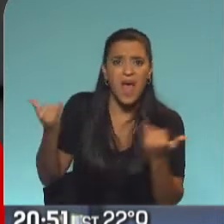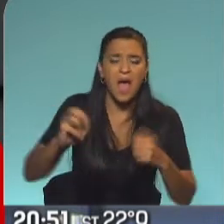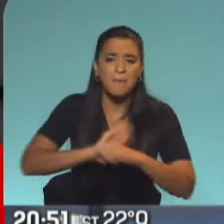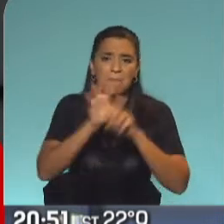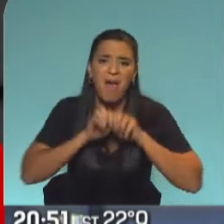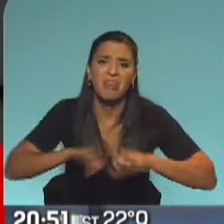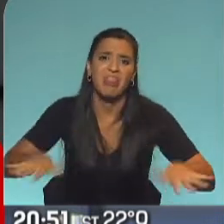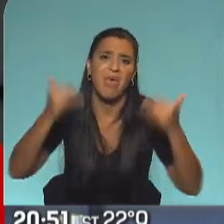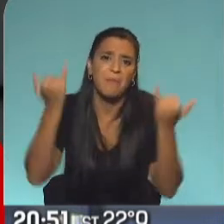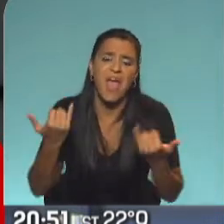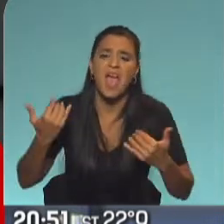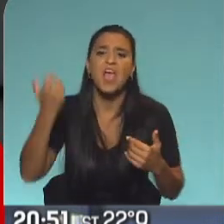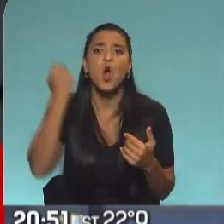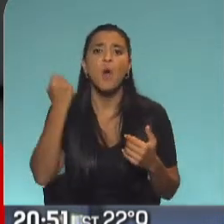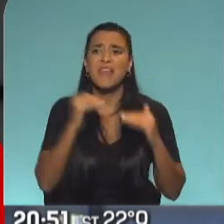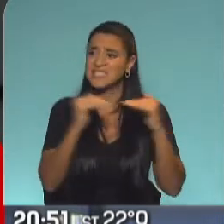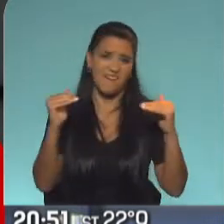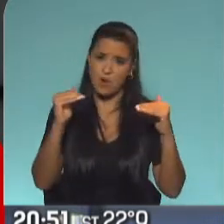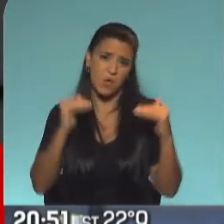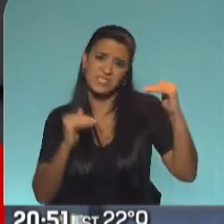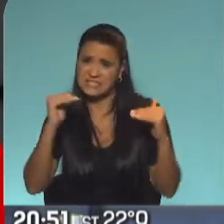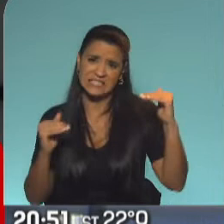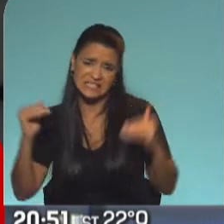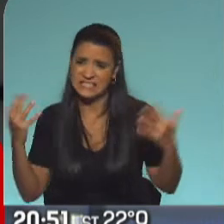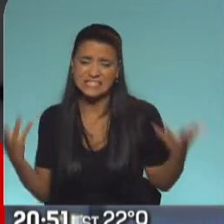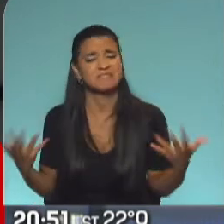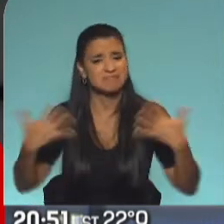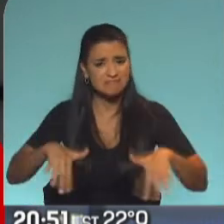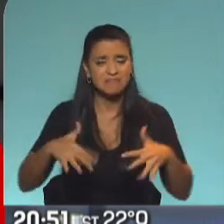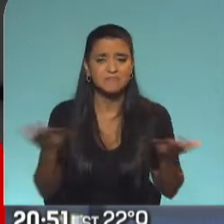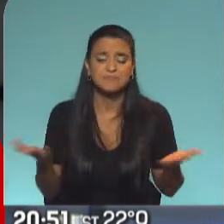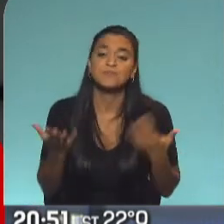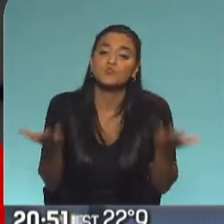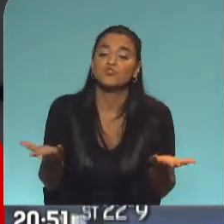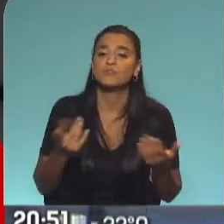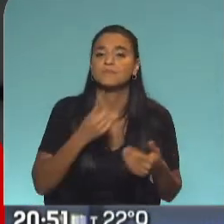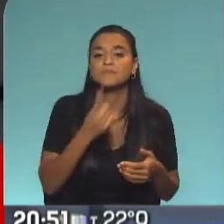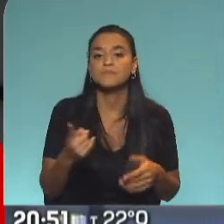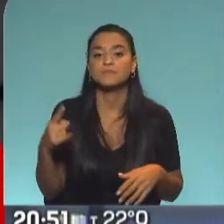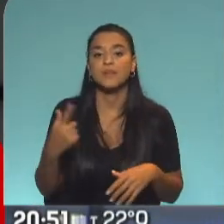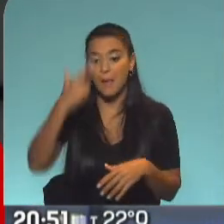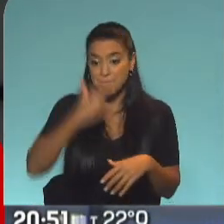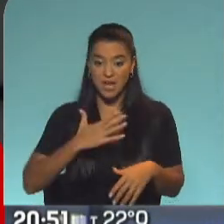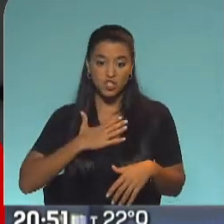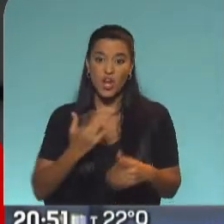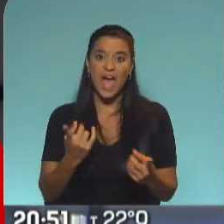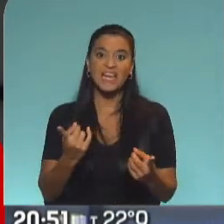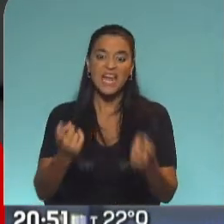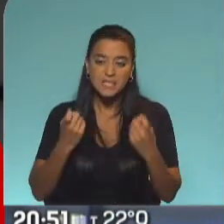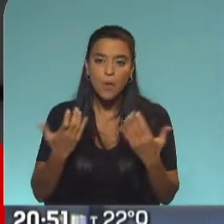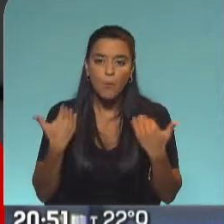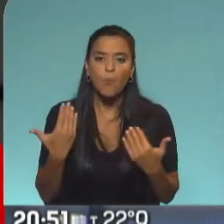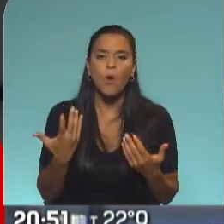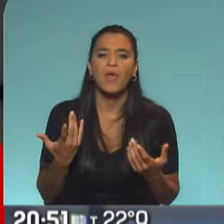una inestabilidad económica muy, muy, muy marcada, claramente, en donde uno como usuario necesita, ¿no?, poder tener